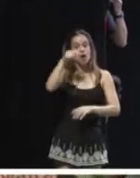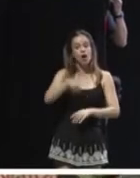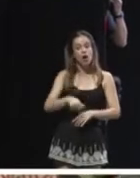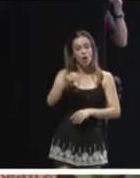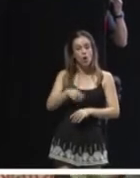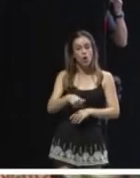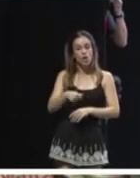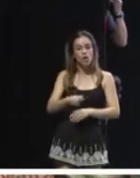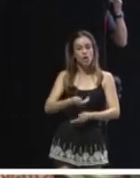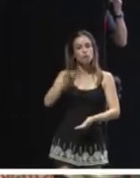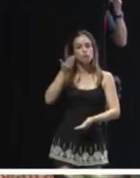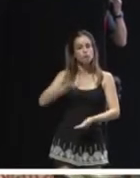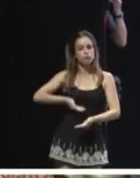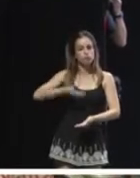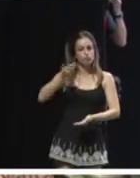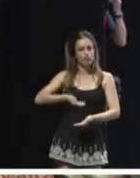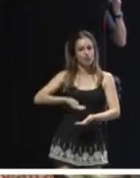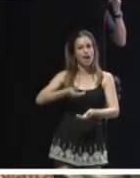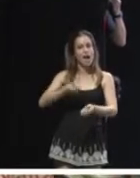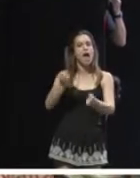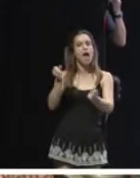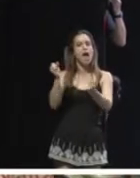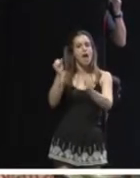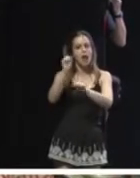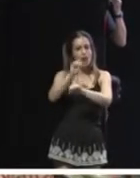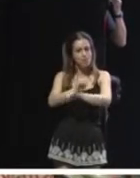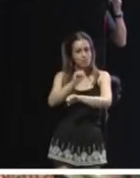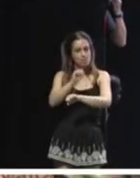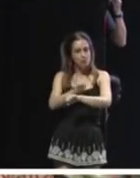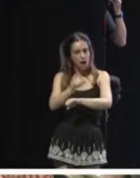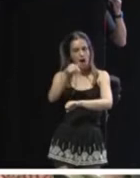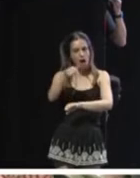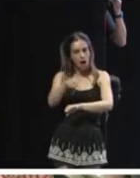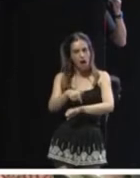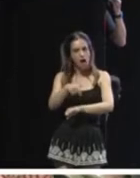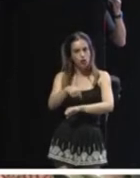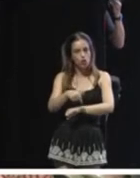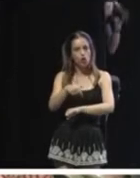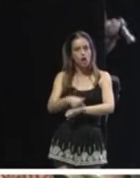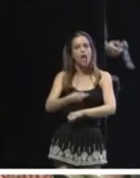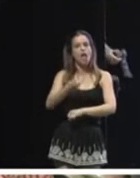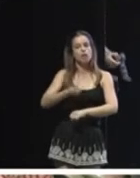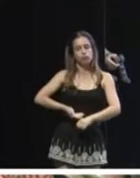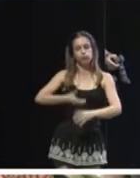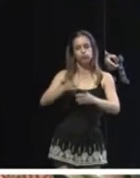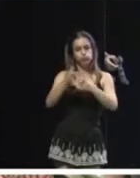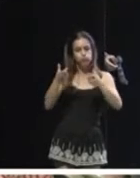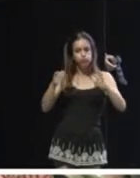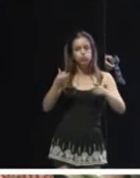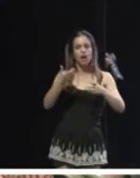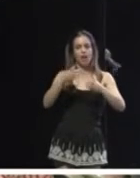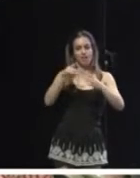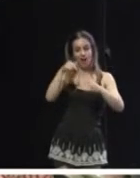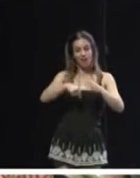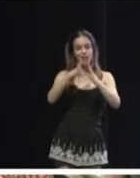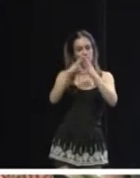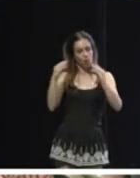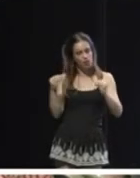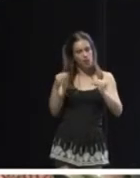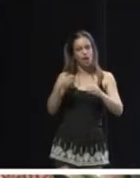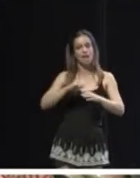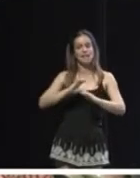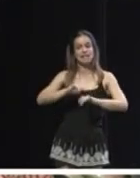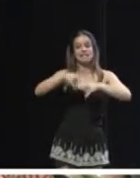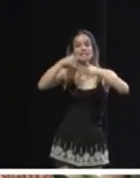el peso del paro es muy grande en vuestra tierra. Y os digo que salgáis el día 23 de julio para